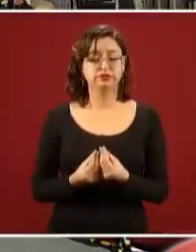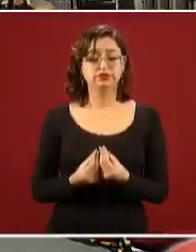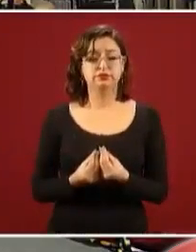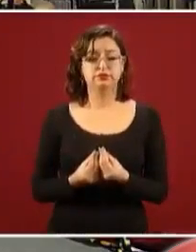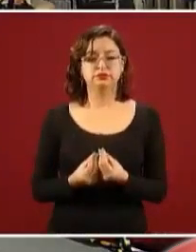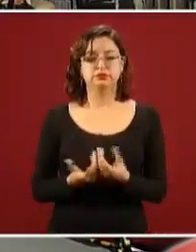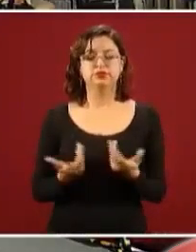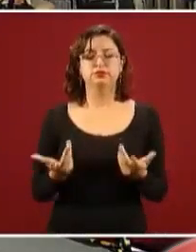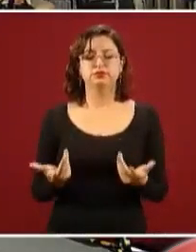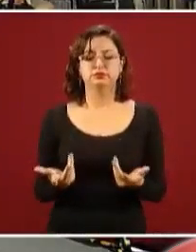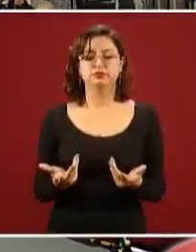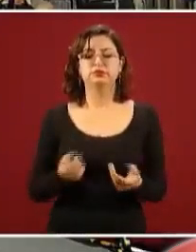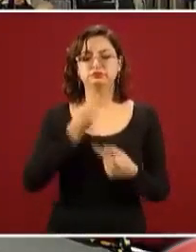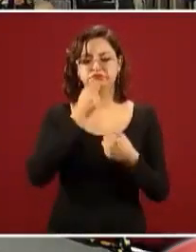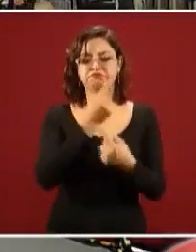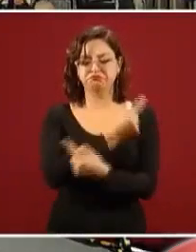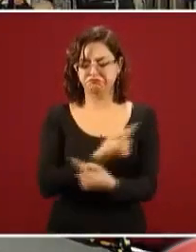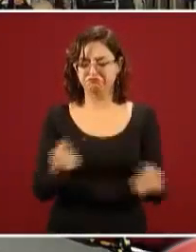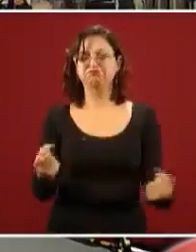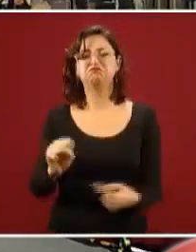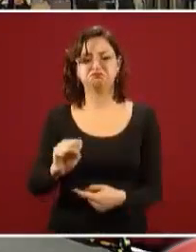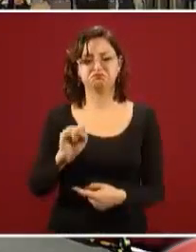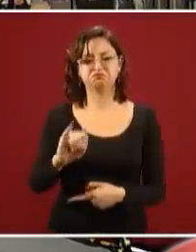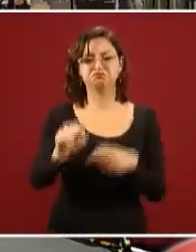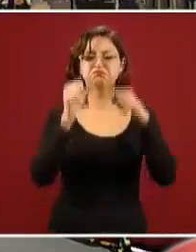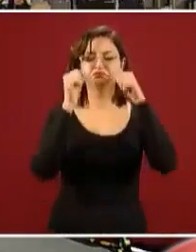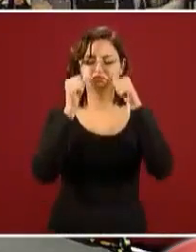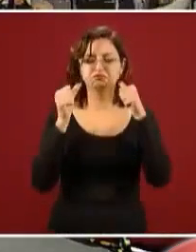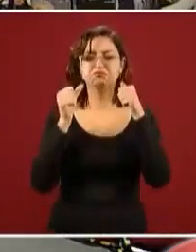se están atendiendo a los niños, no hay